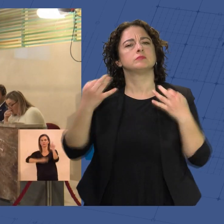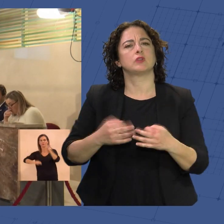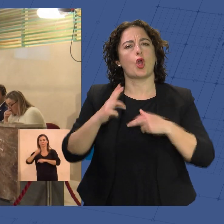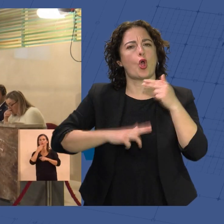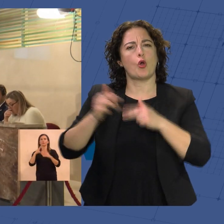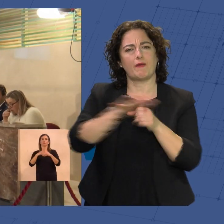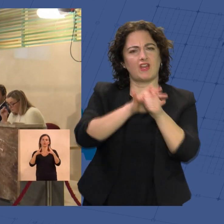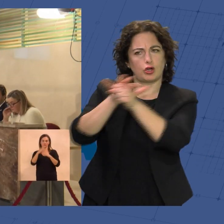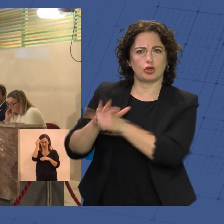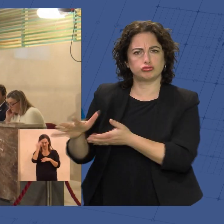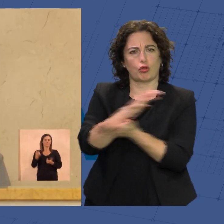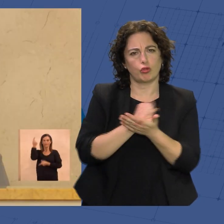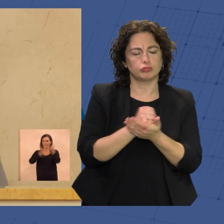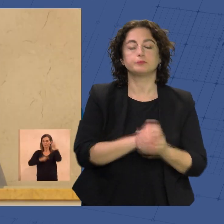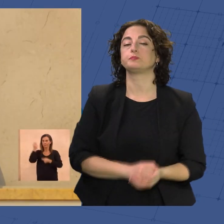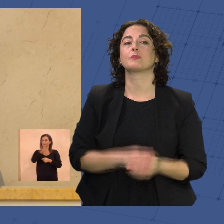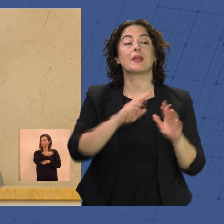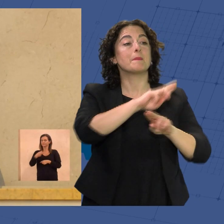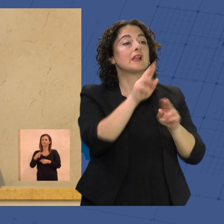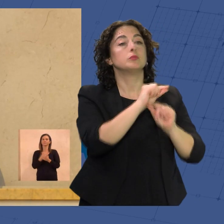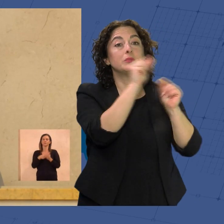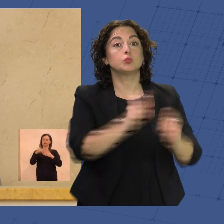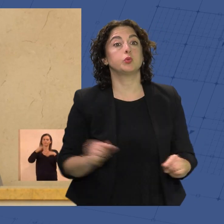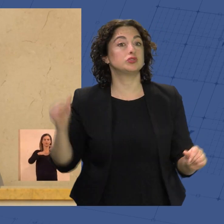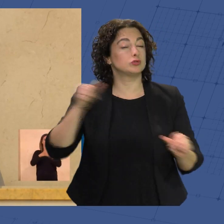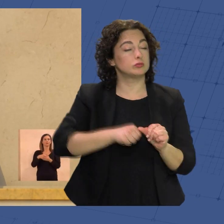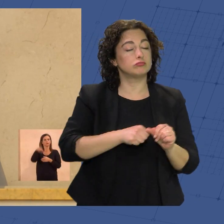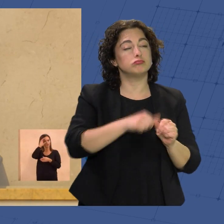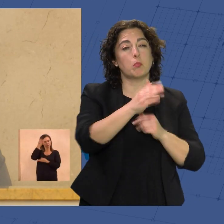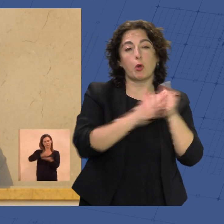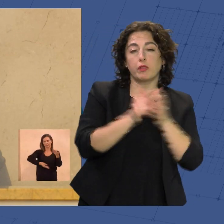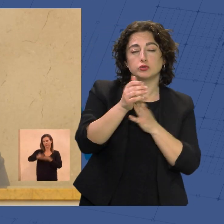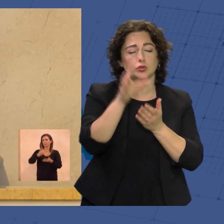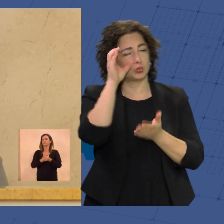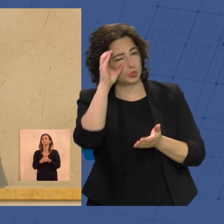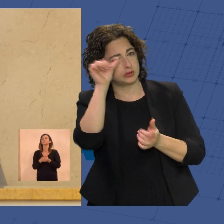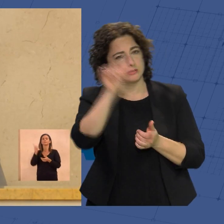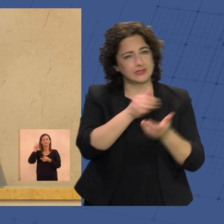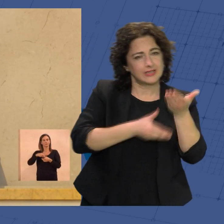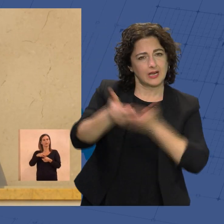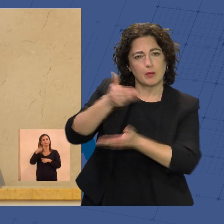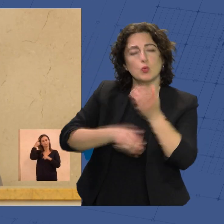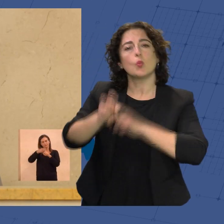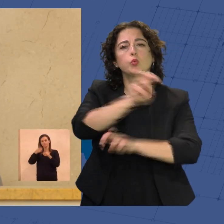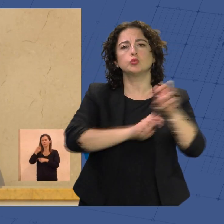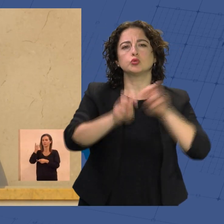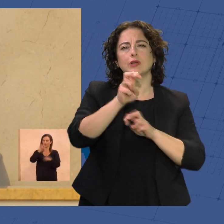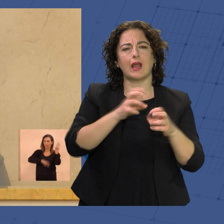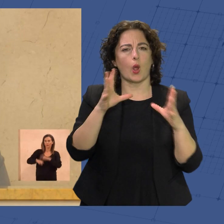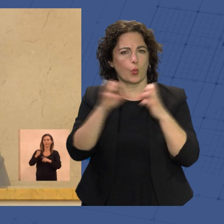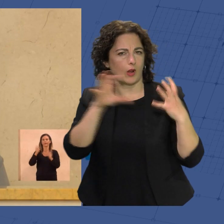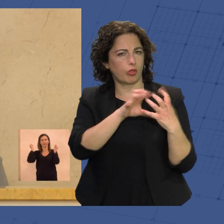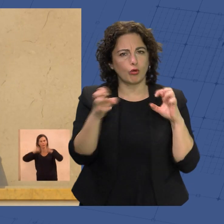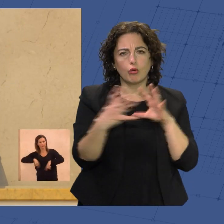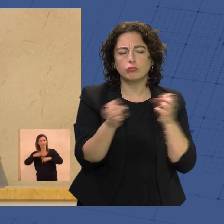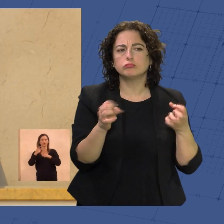todos los barrios. Este presupuesto es el resultado de un proceso de escucha y de intercambio y un ejercicio de búsqueda de puntos de acuerdo y